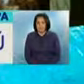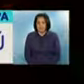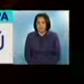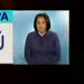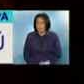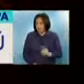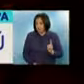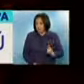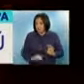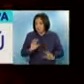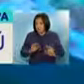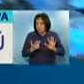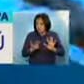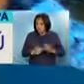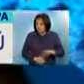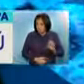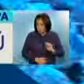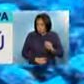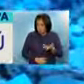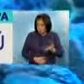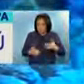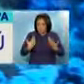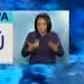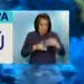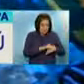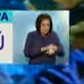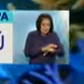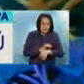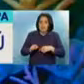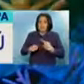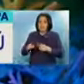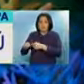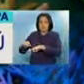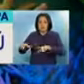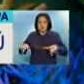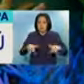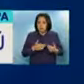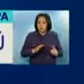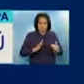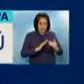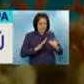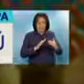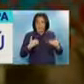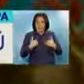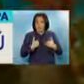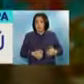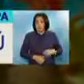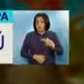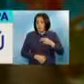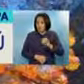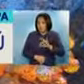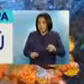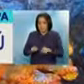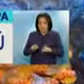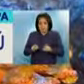Por tan solo 18 soles, podrá tener acceso a todos los ambientes del zoológico de Huachipa, incluyendo este enorme acuario en donde